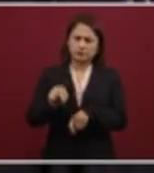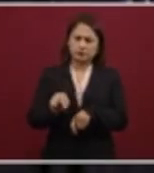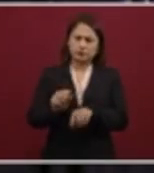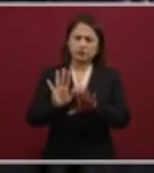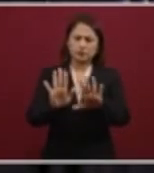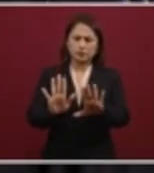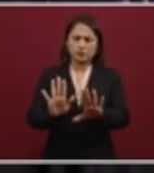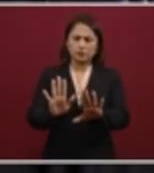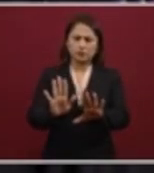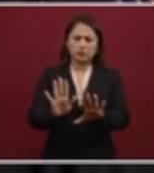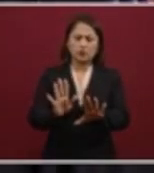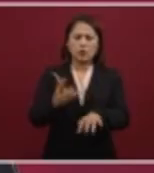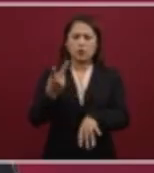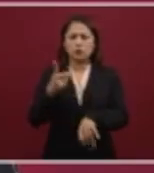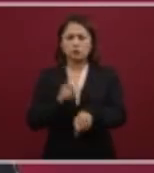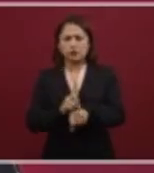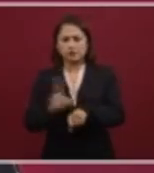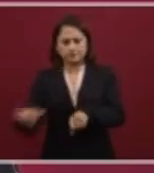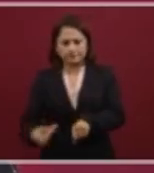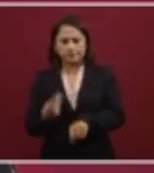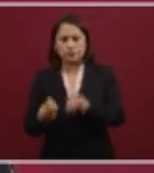uno cada dos días.